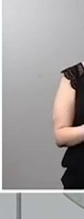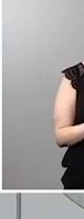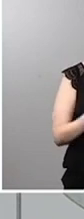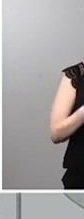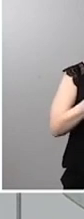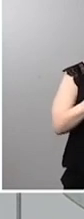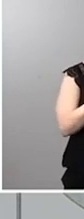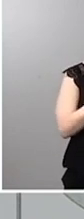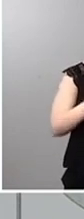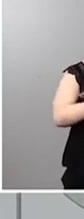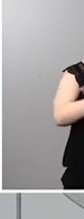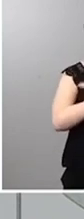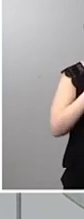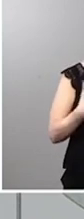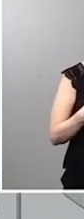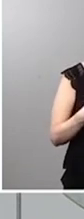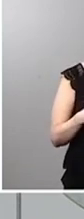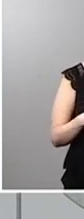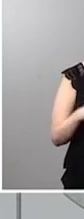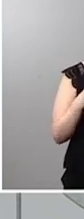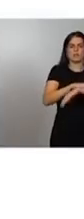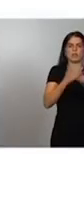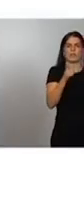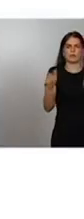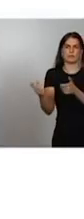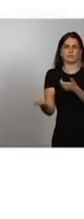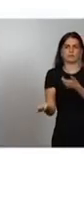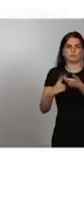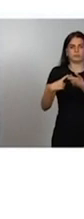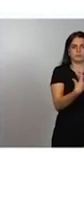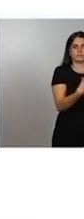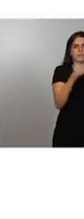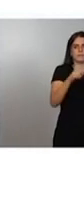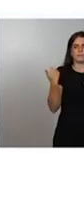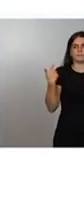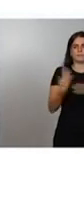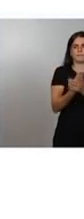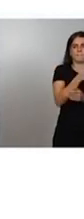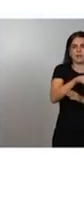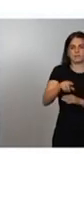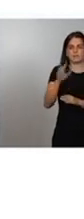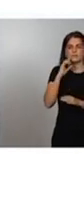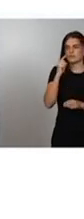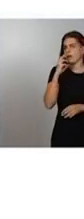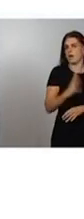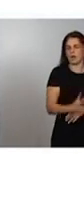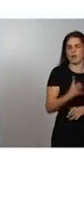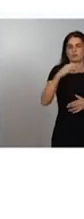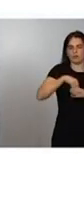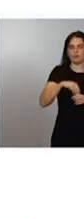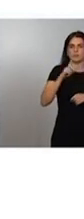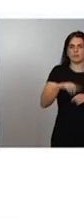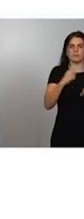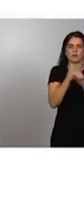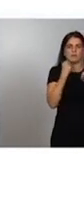Cataluña como nación. Dos, reconocimiento de que las leyes de los parlamentos regionales copan